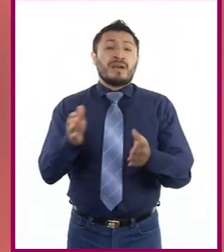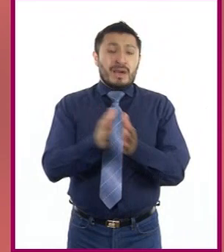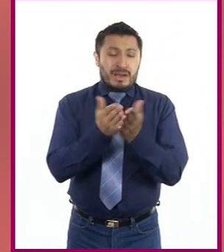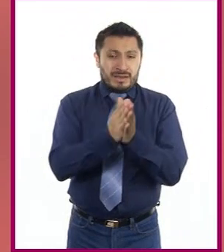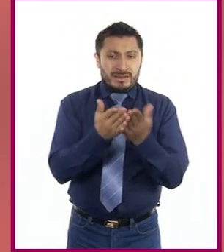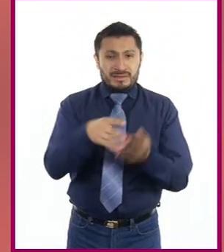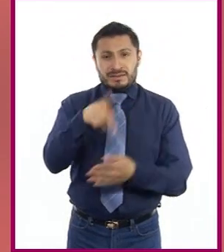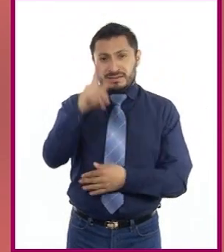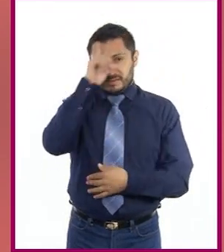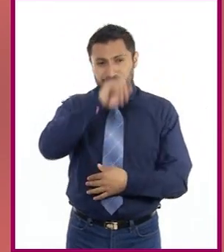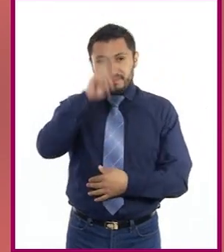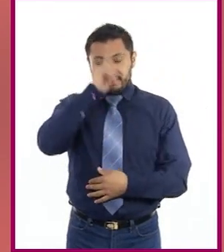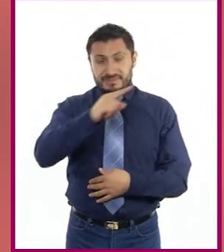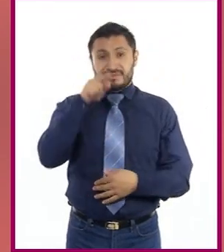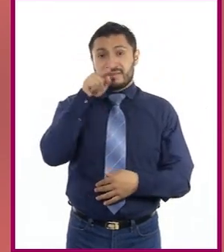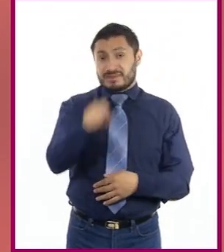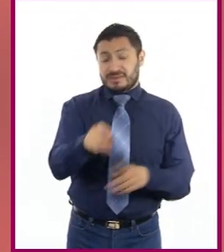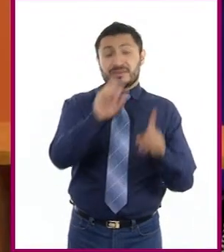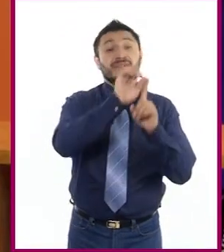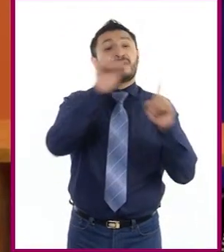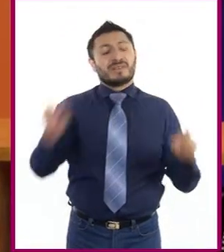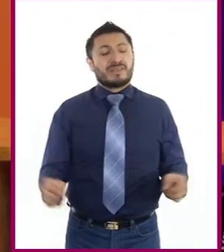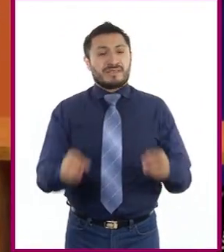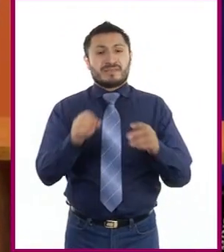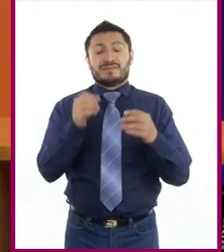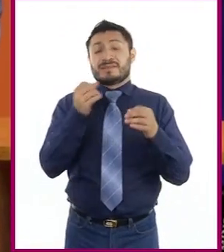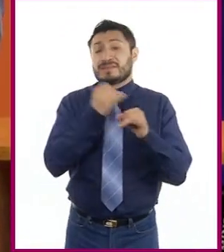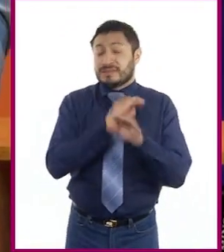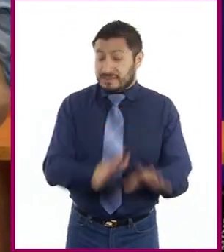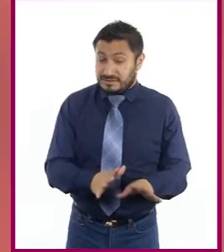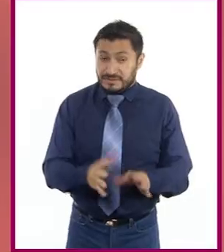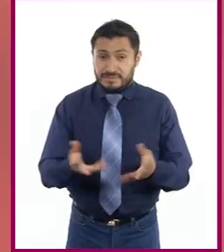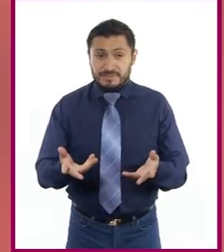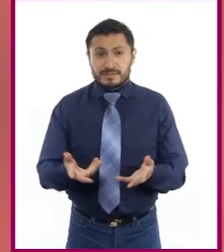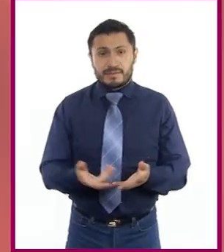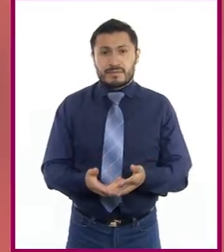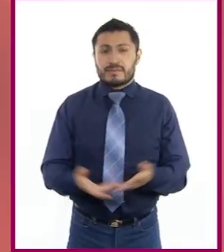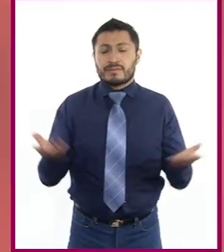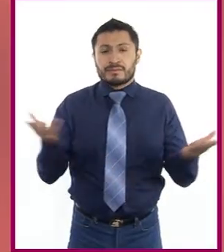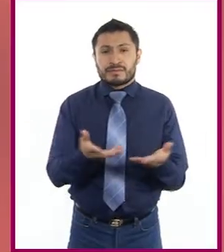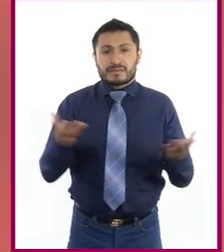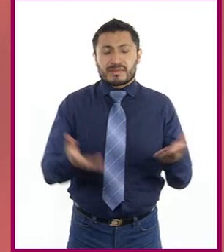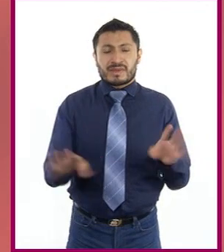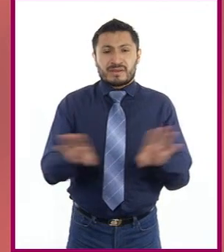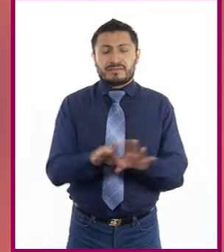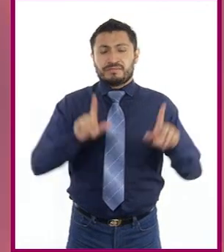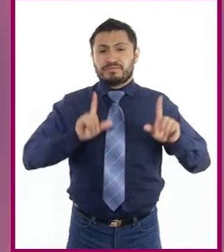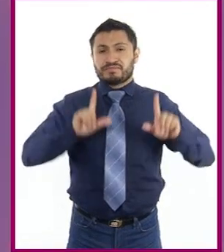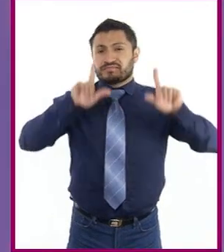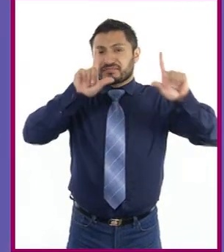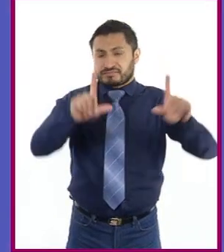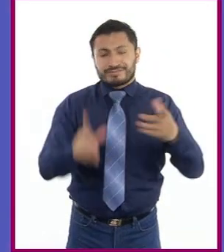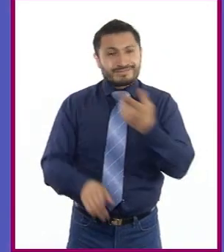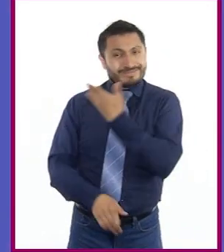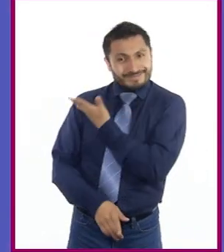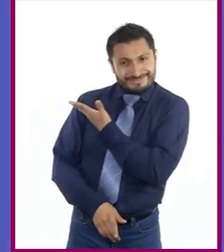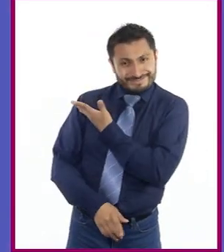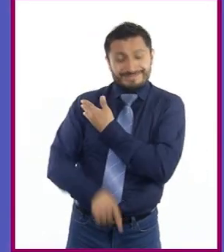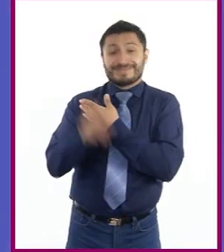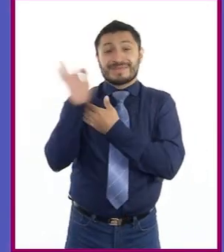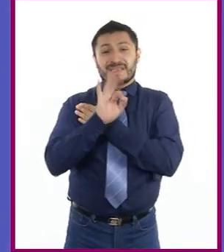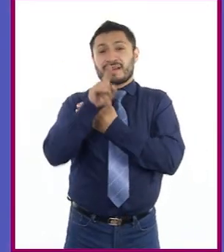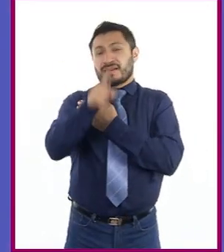sugiero que para ir organizando y sistematizando nuestra información, hagamos una tabla como esta, que seguramente se